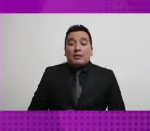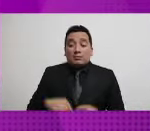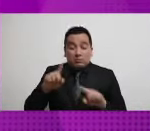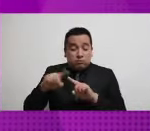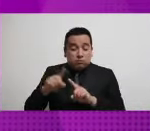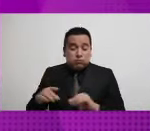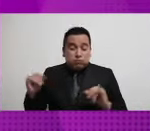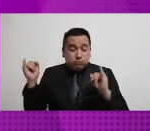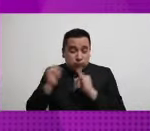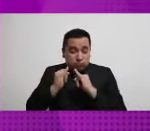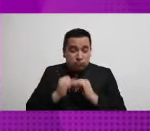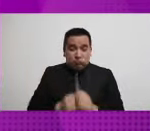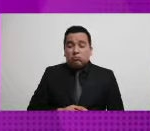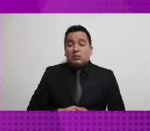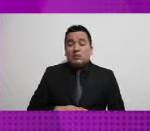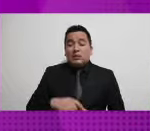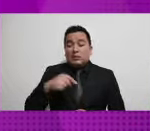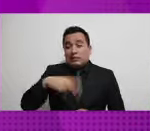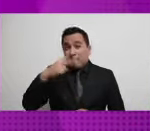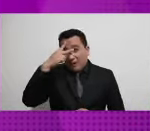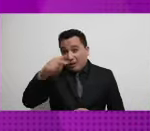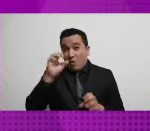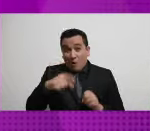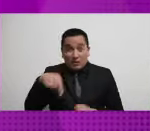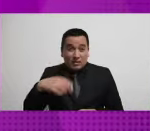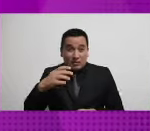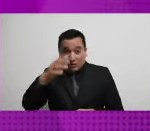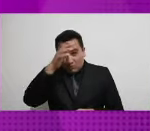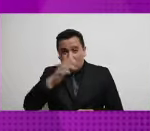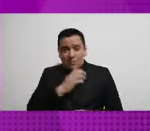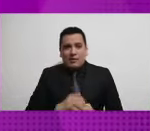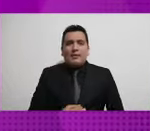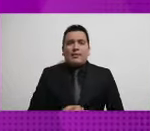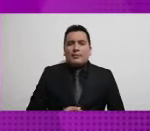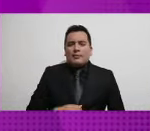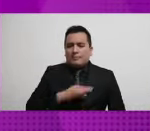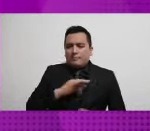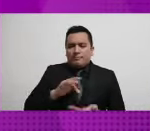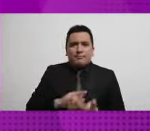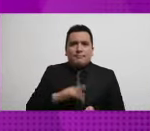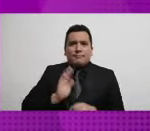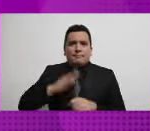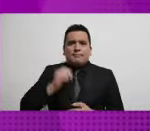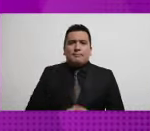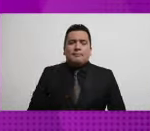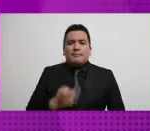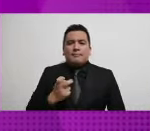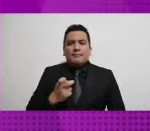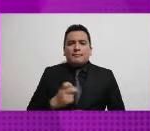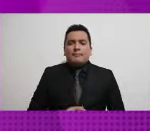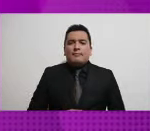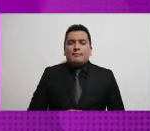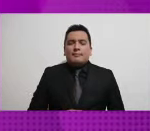institutos nacional y estatal tengan un apoyo más y reforzar así